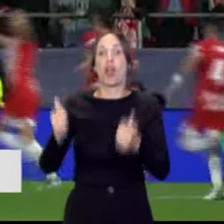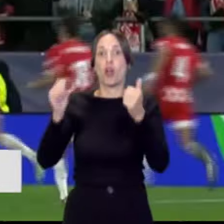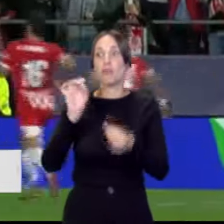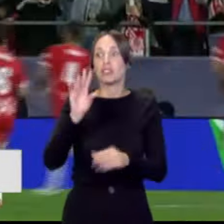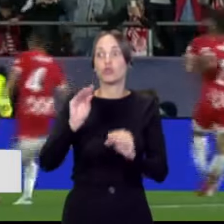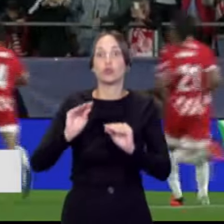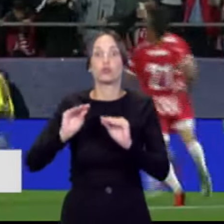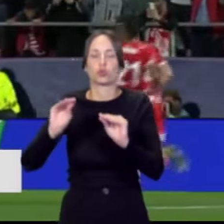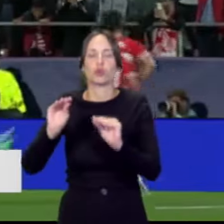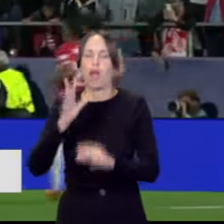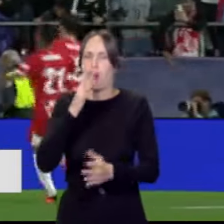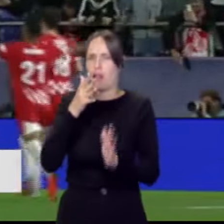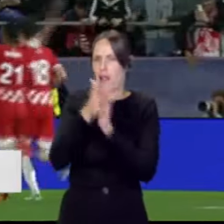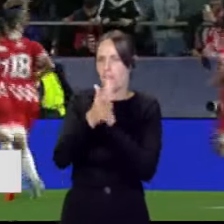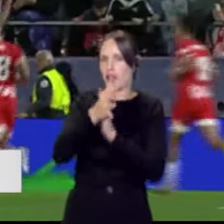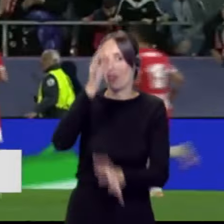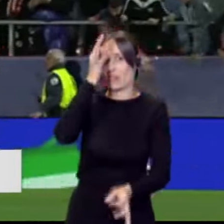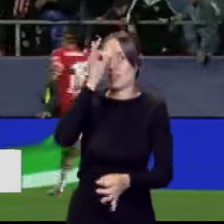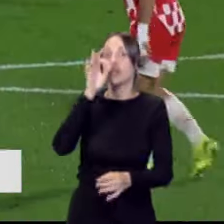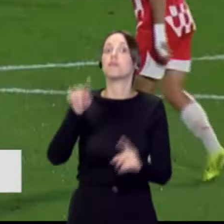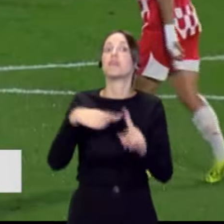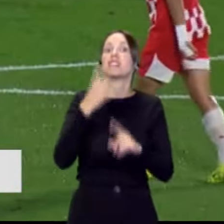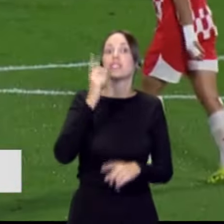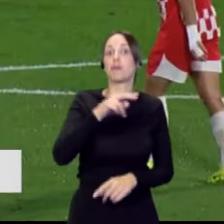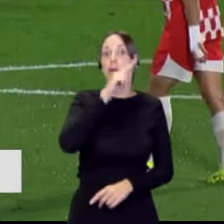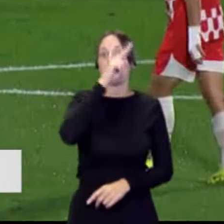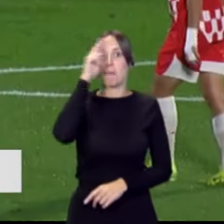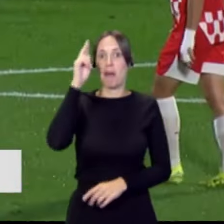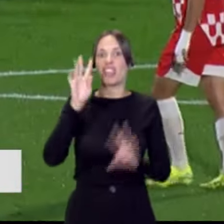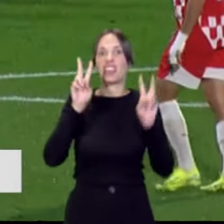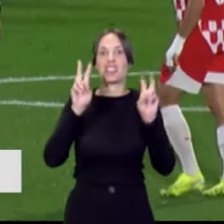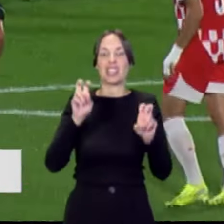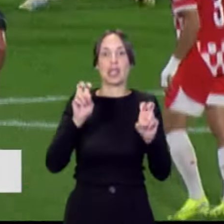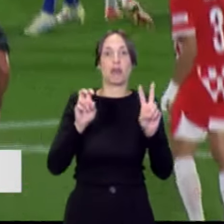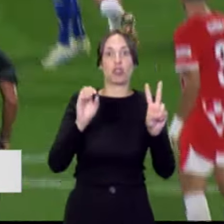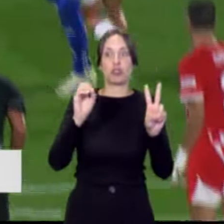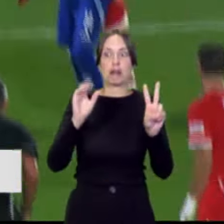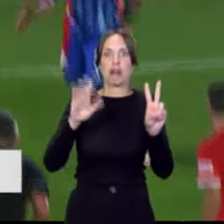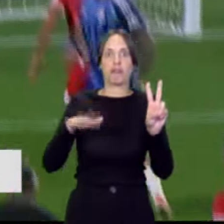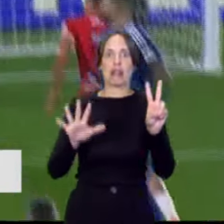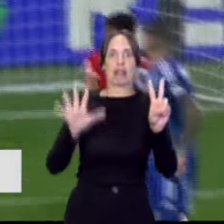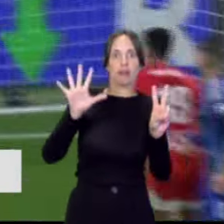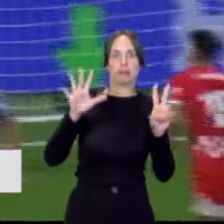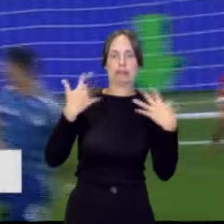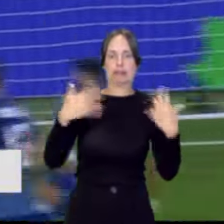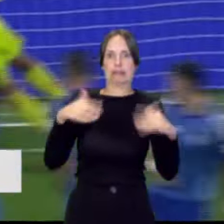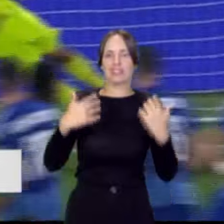detalle, también la remontada del Real Madrid. Antes, una pausa para la publicidad.